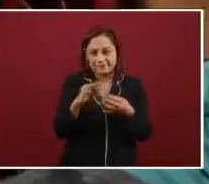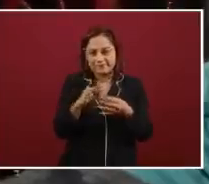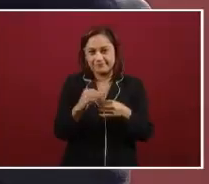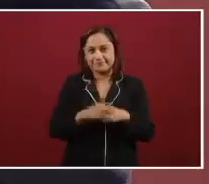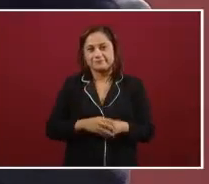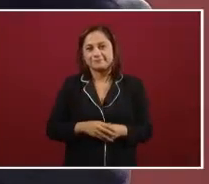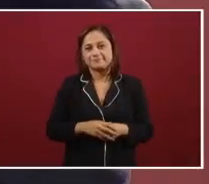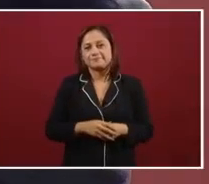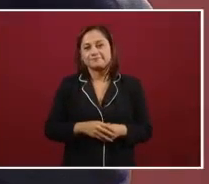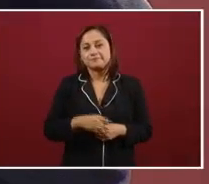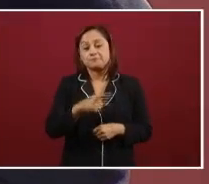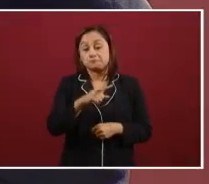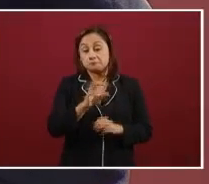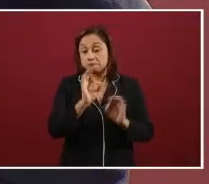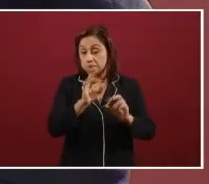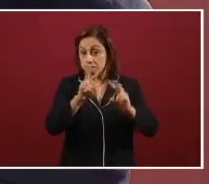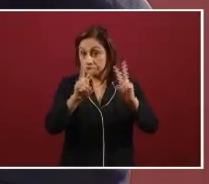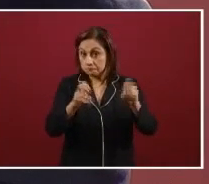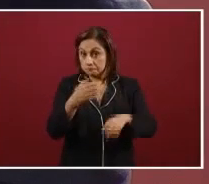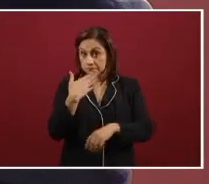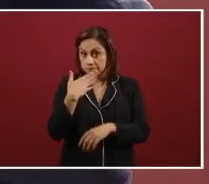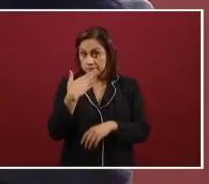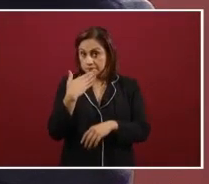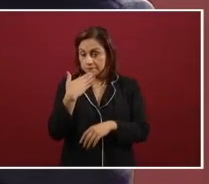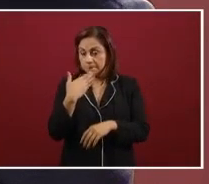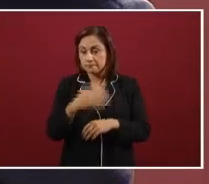bien, porque